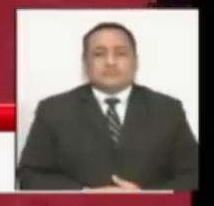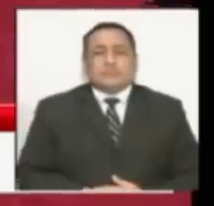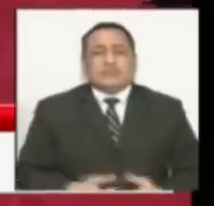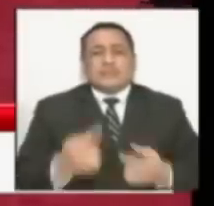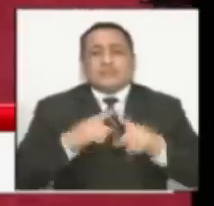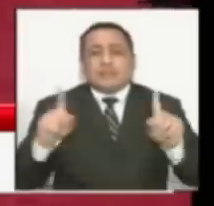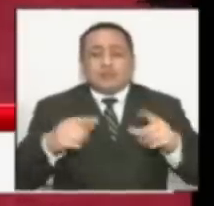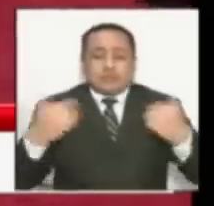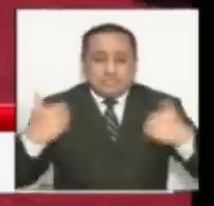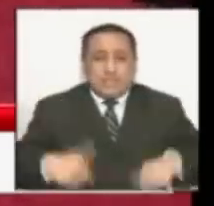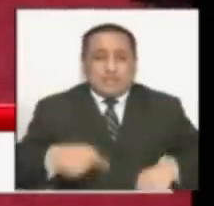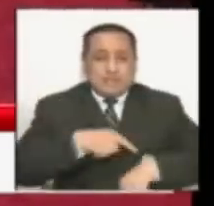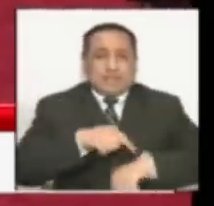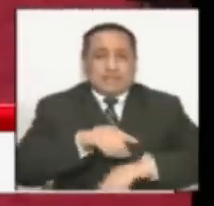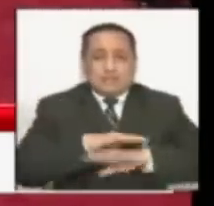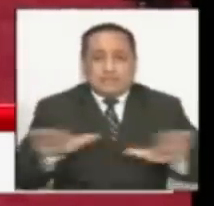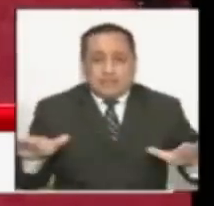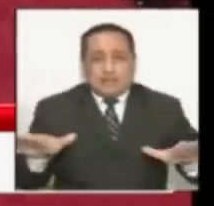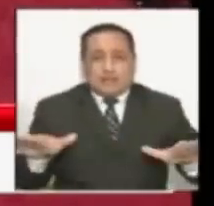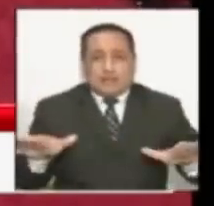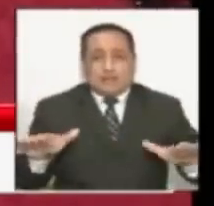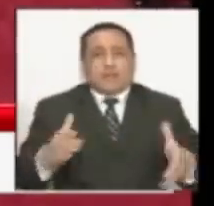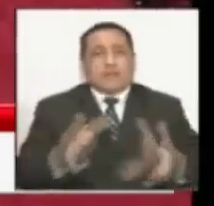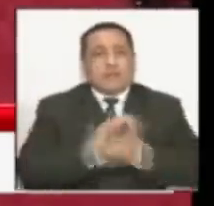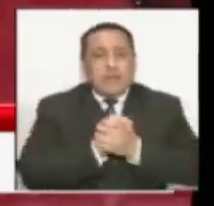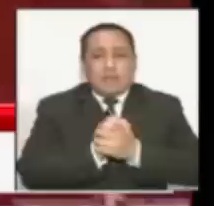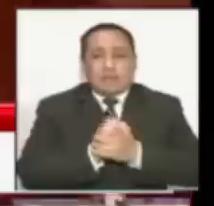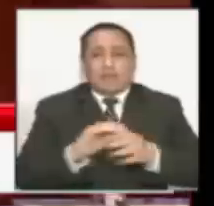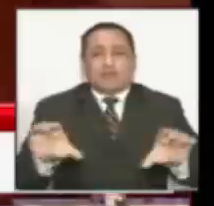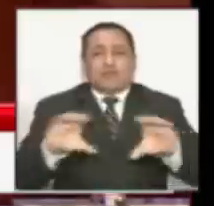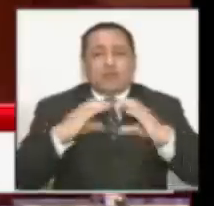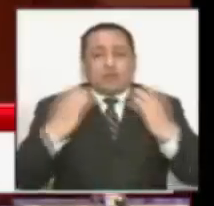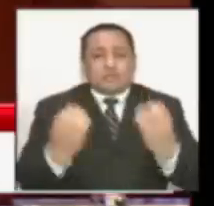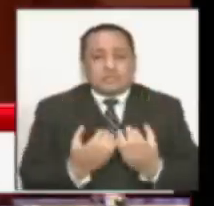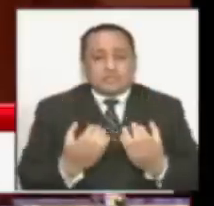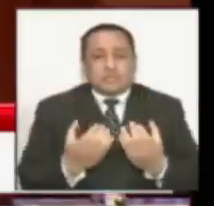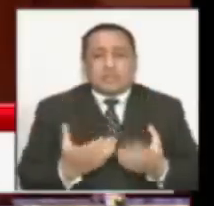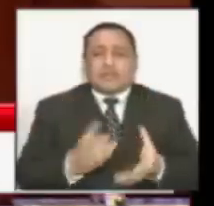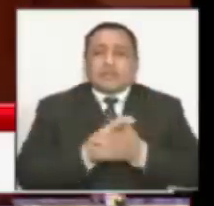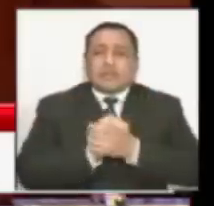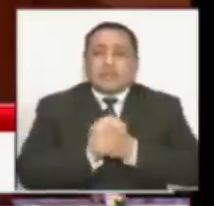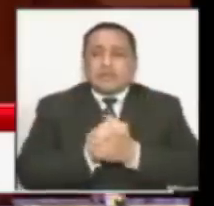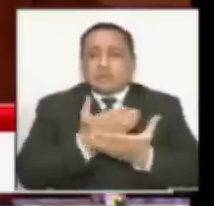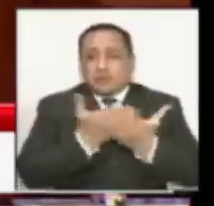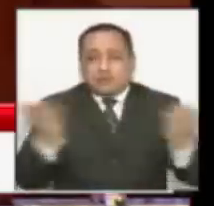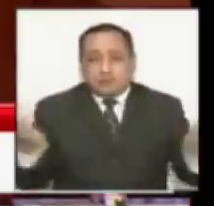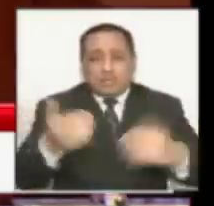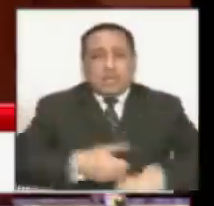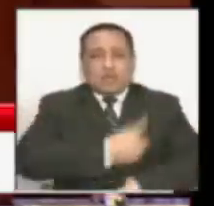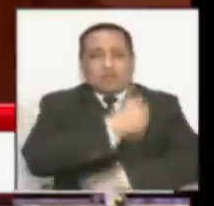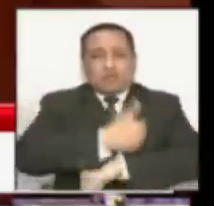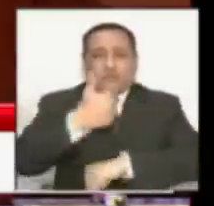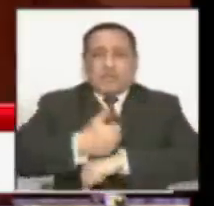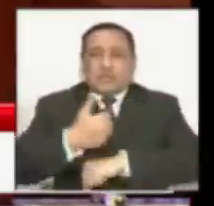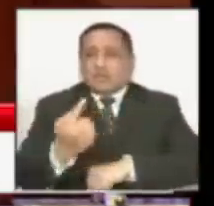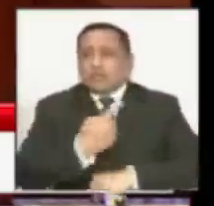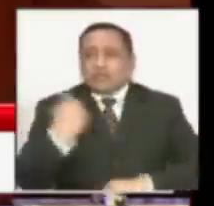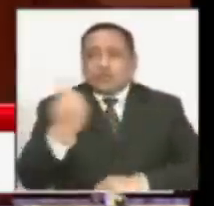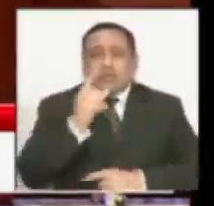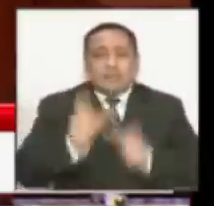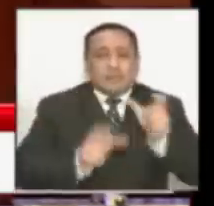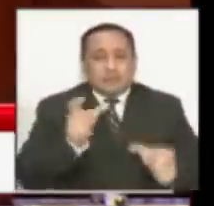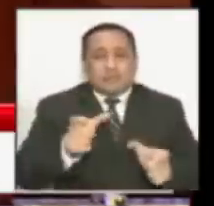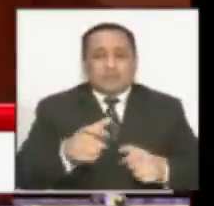Pero ya terminando, apreciados colegas, apreciadas autoridades, queridos